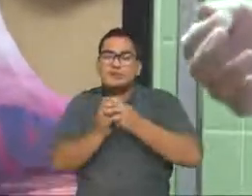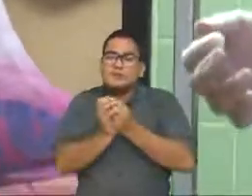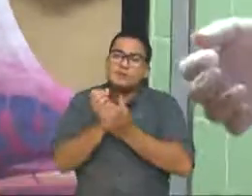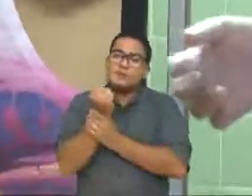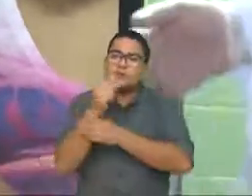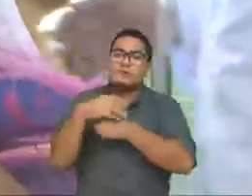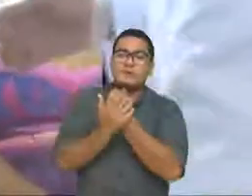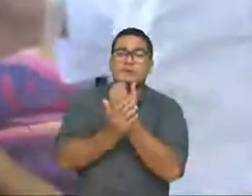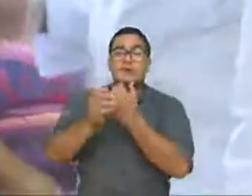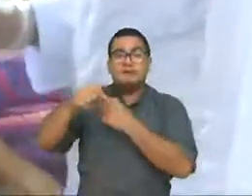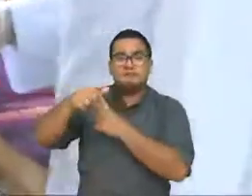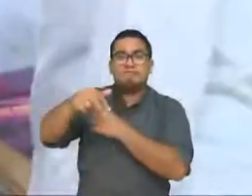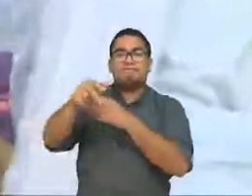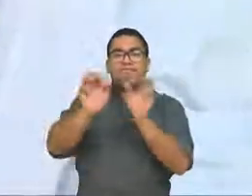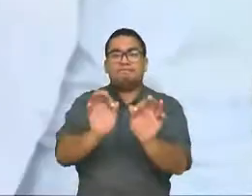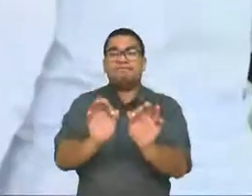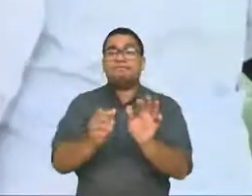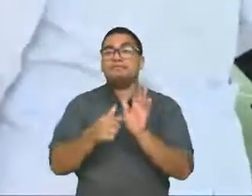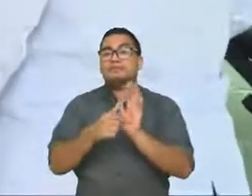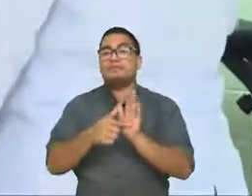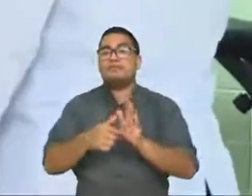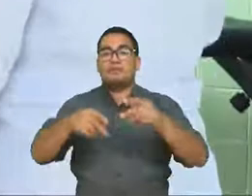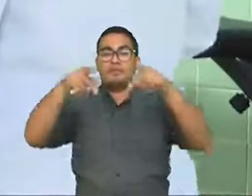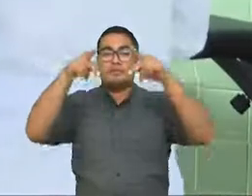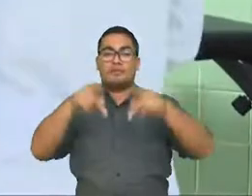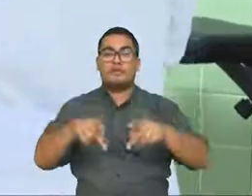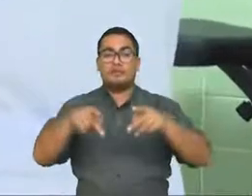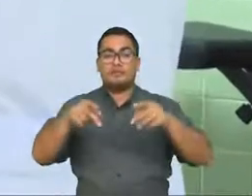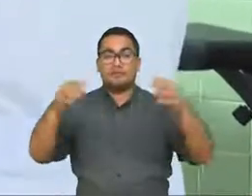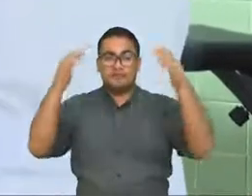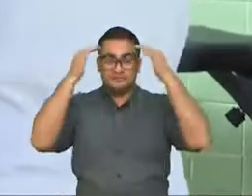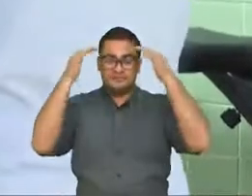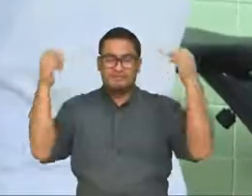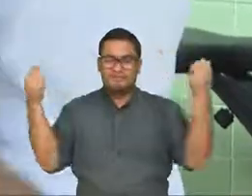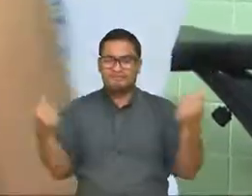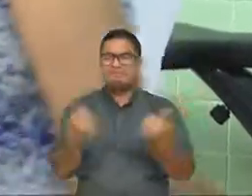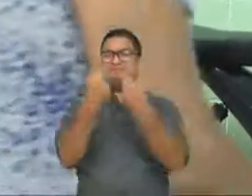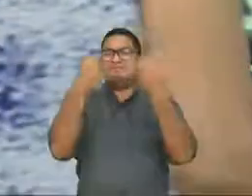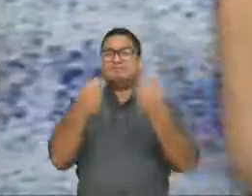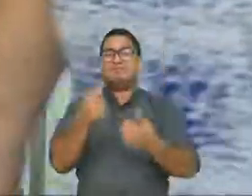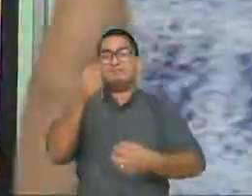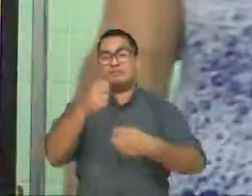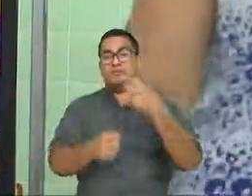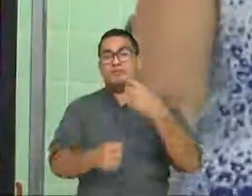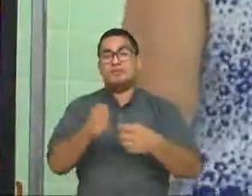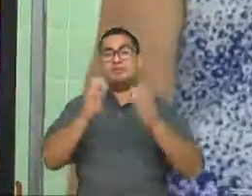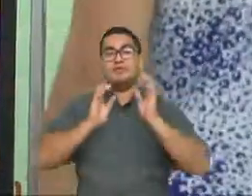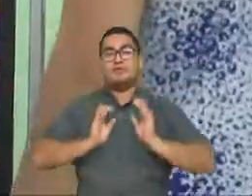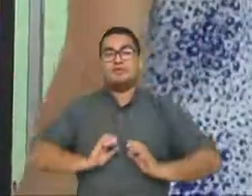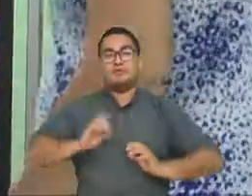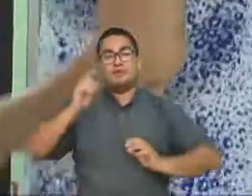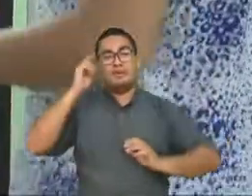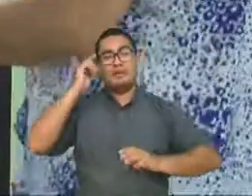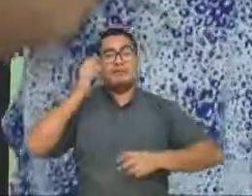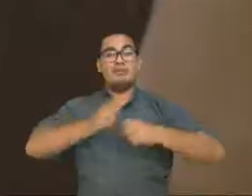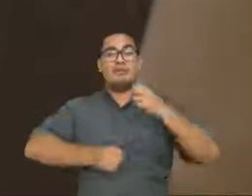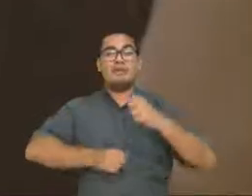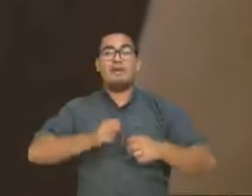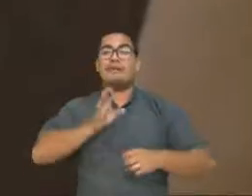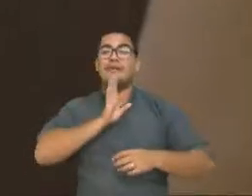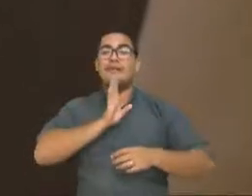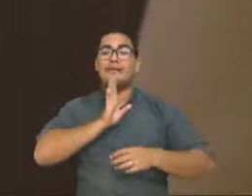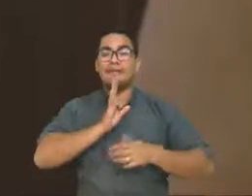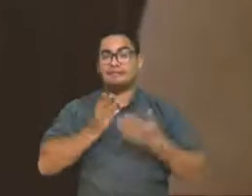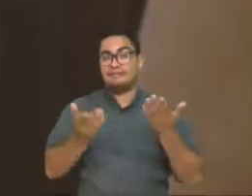craneoencefálico, tenemos por seguro que este paciente va a tener problemas motores, problemas cognitivos, problemas de lenguaje,